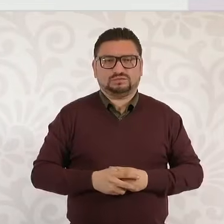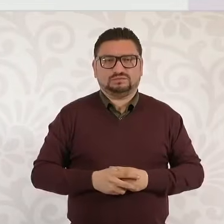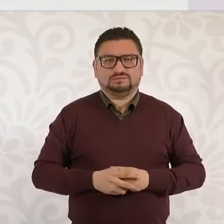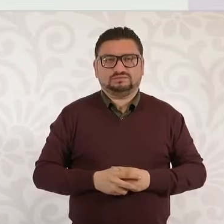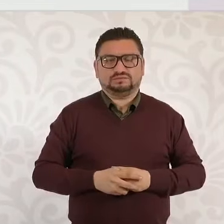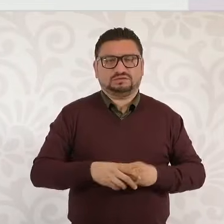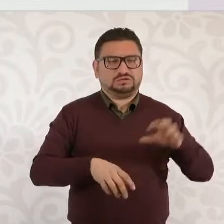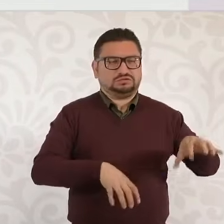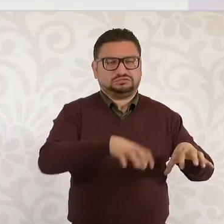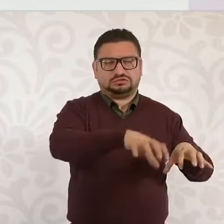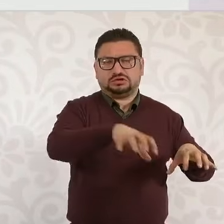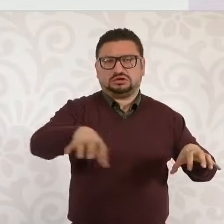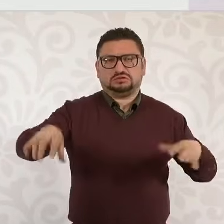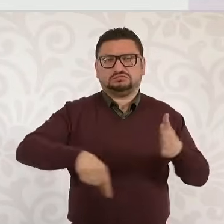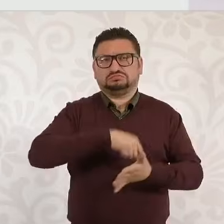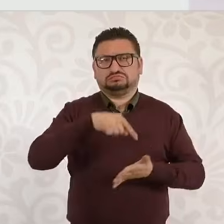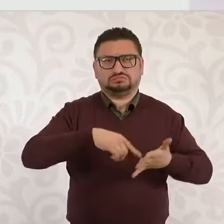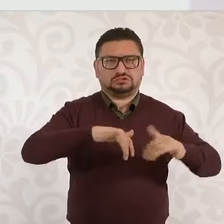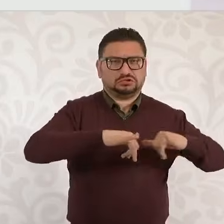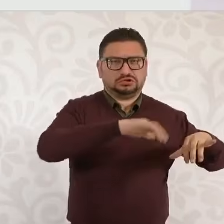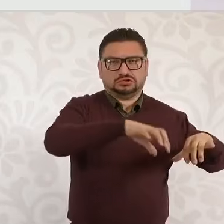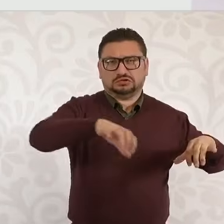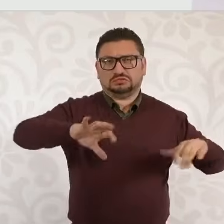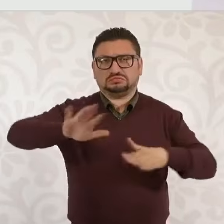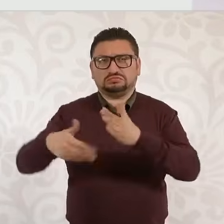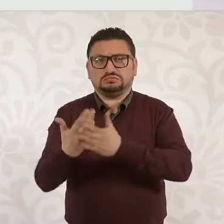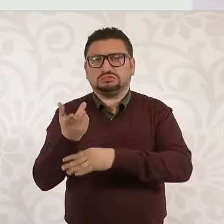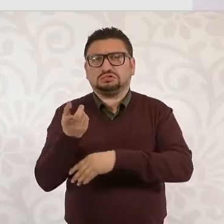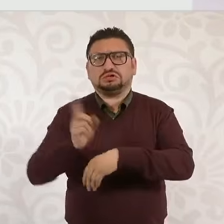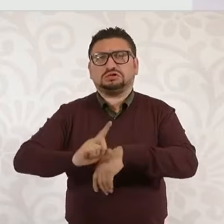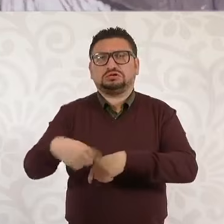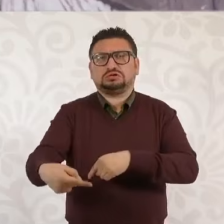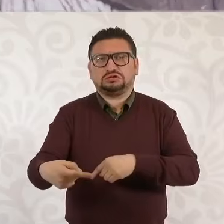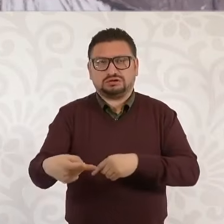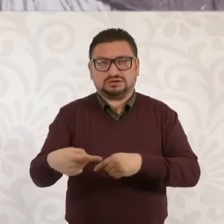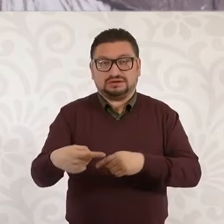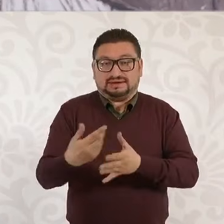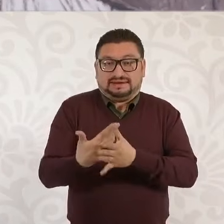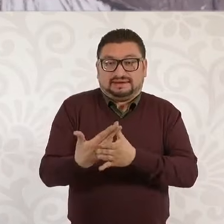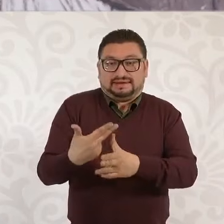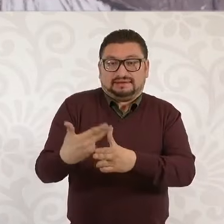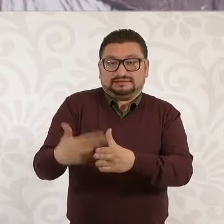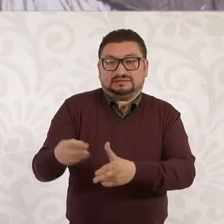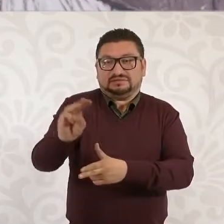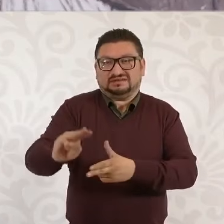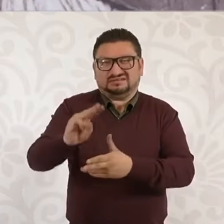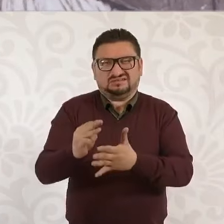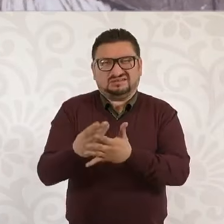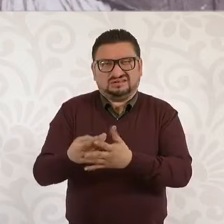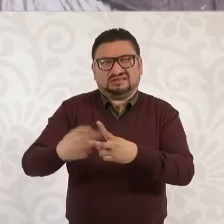los distritos al siguiente día. Entonces no te tienes que esperar al miércoles para iniciar el